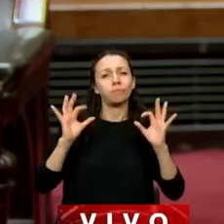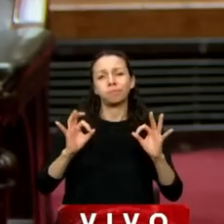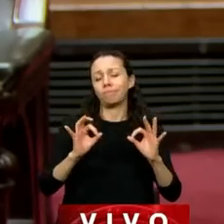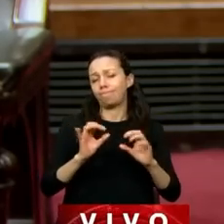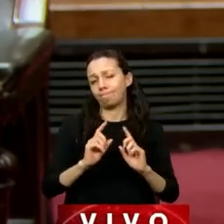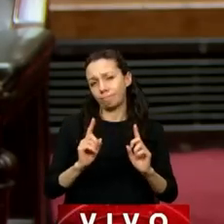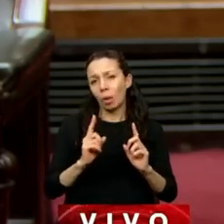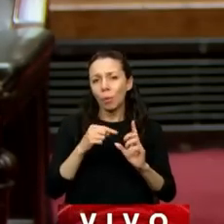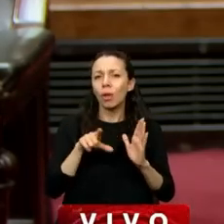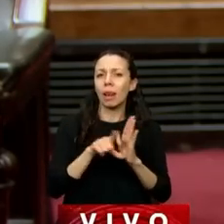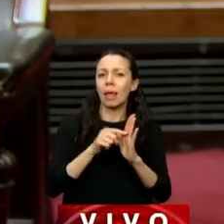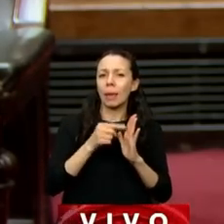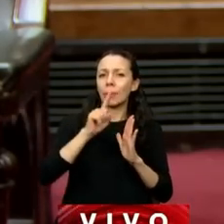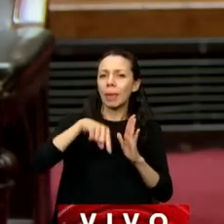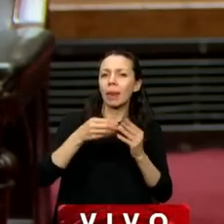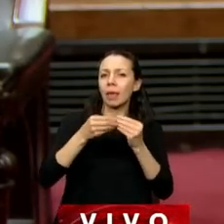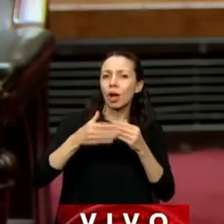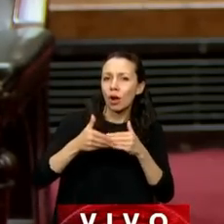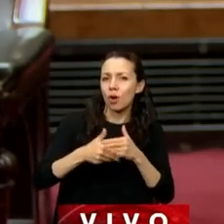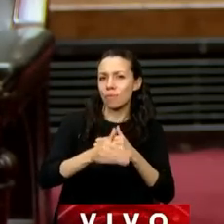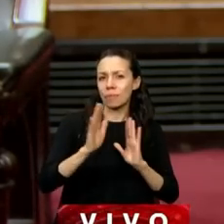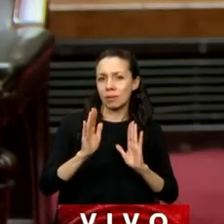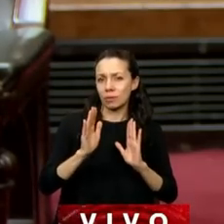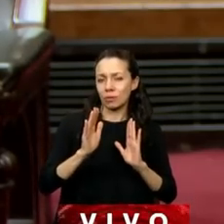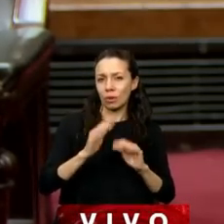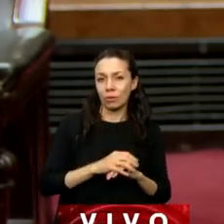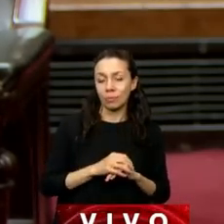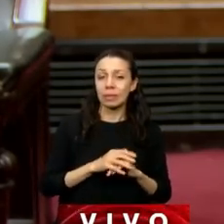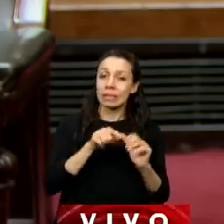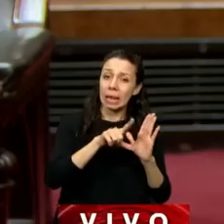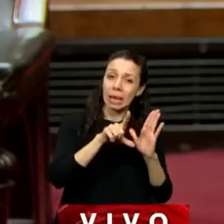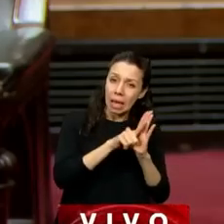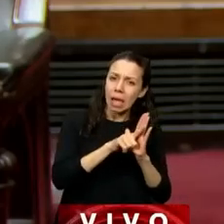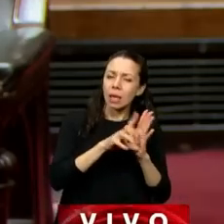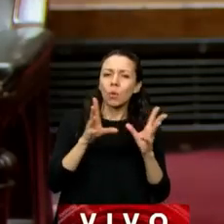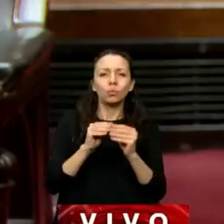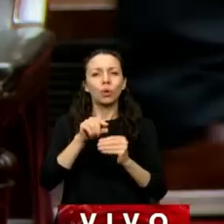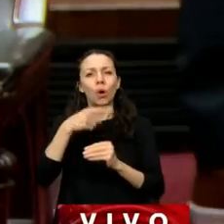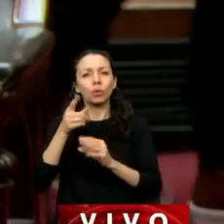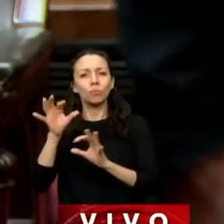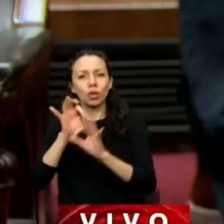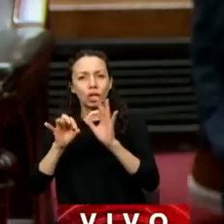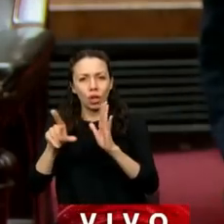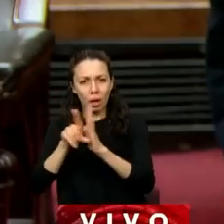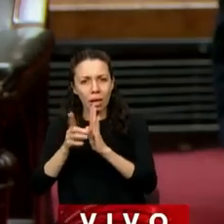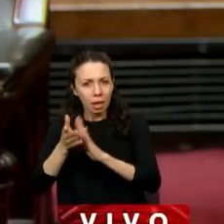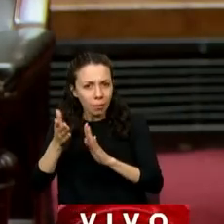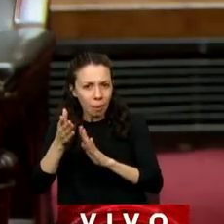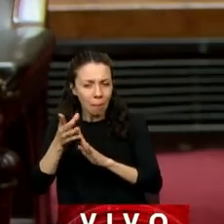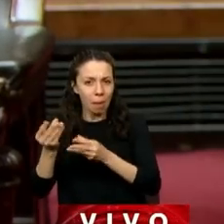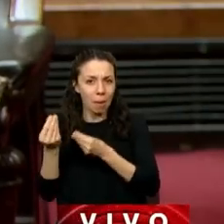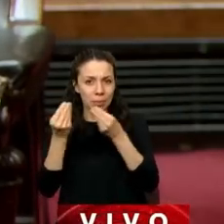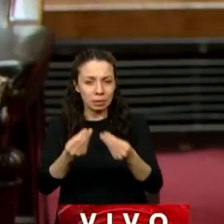hito. Esta ley, en conjunto con otra ley, otro proyecto de ley que va a ser prontamente